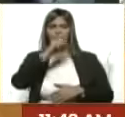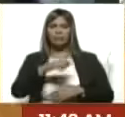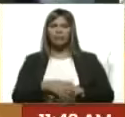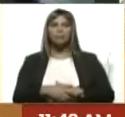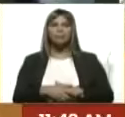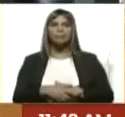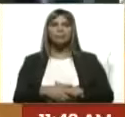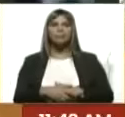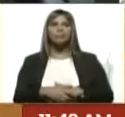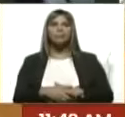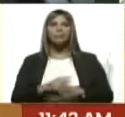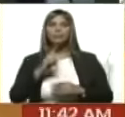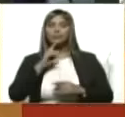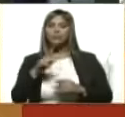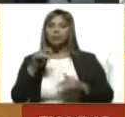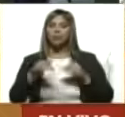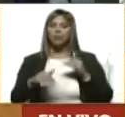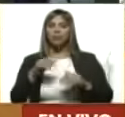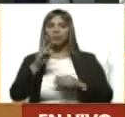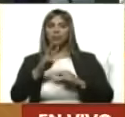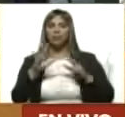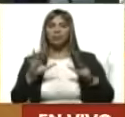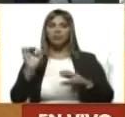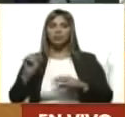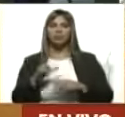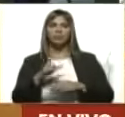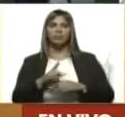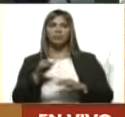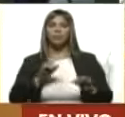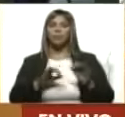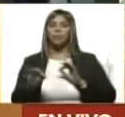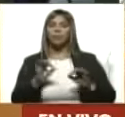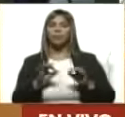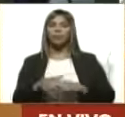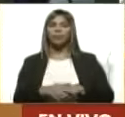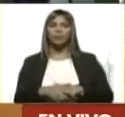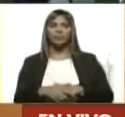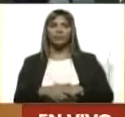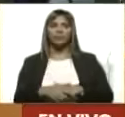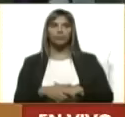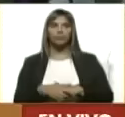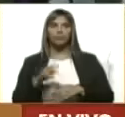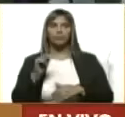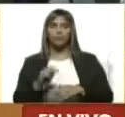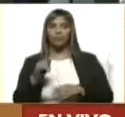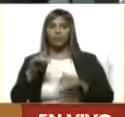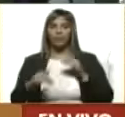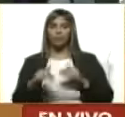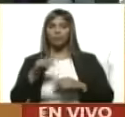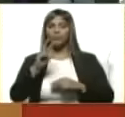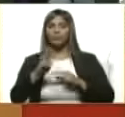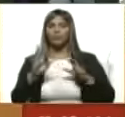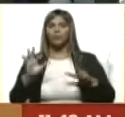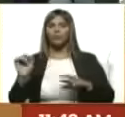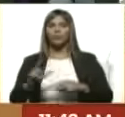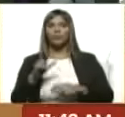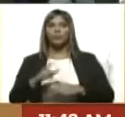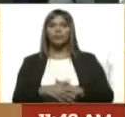julio. Es parte de la votación, es la preparación para esa elección del 28 de